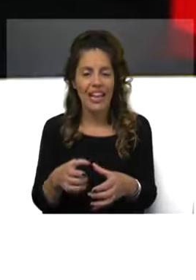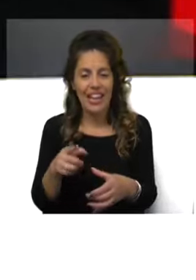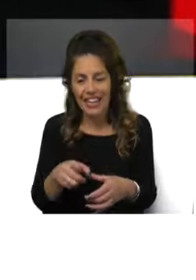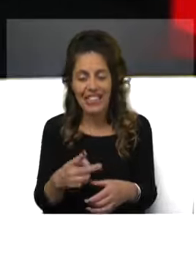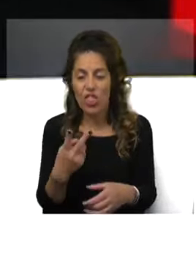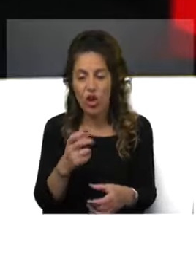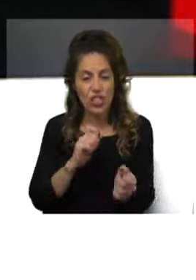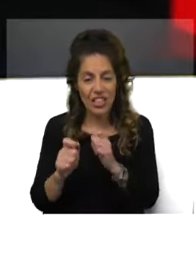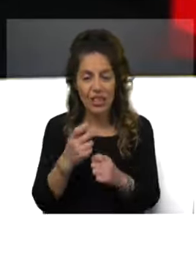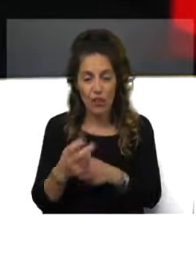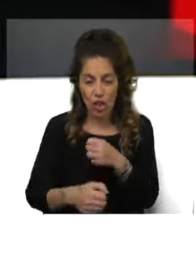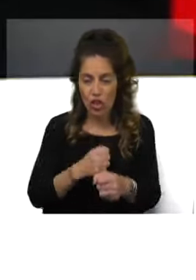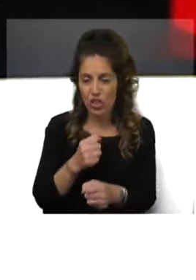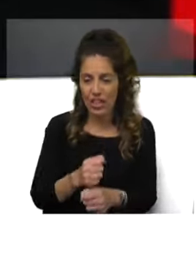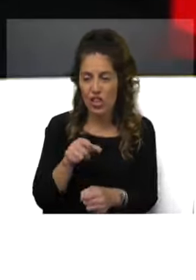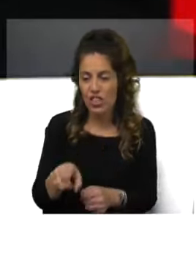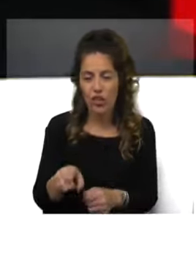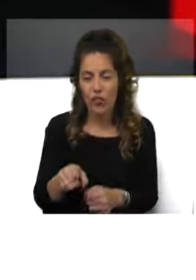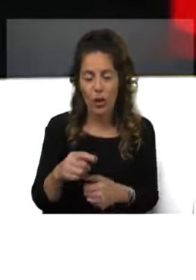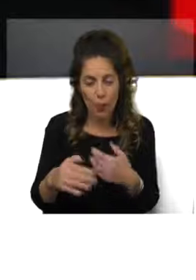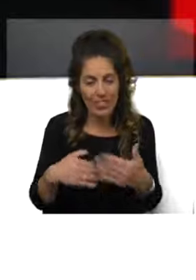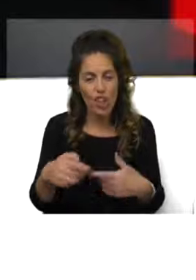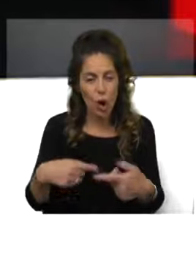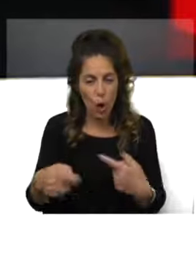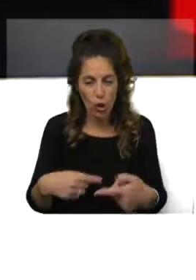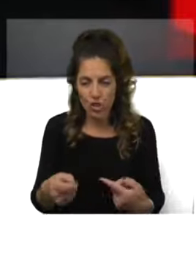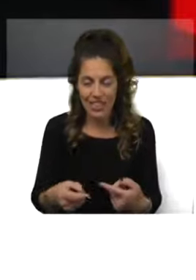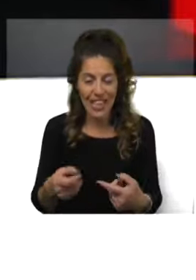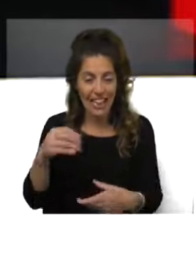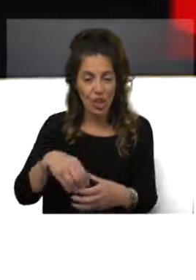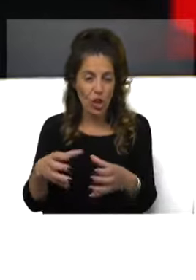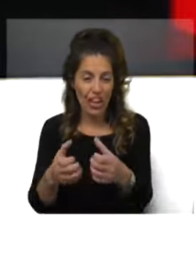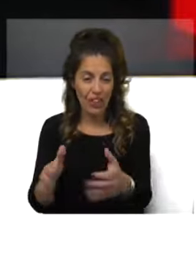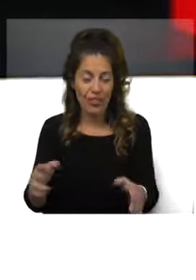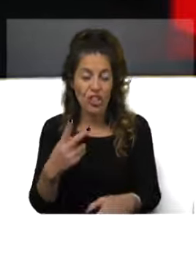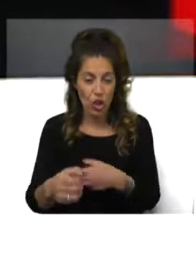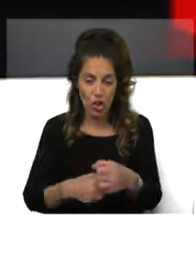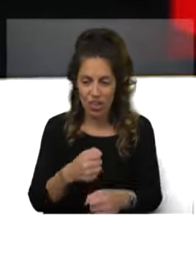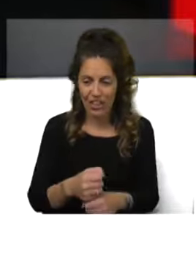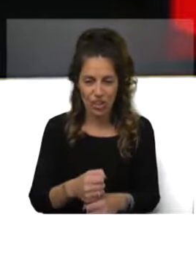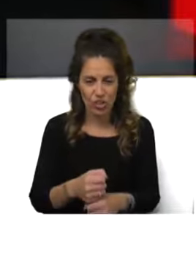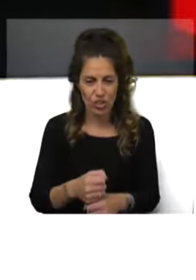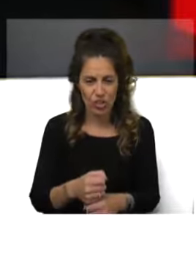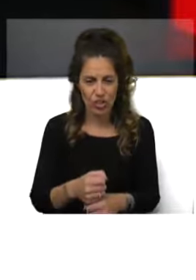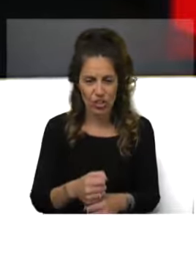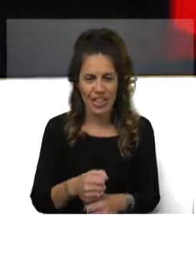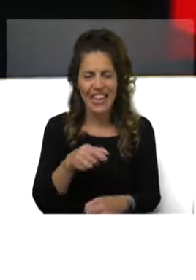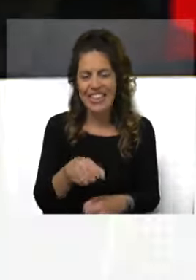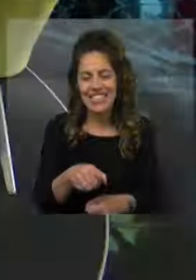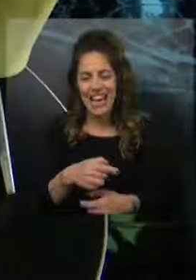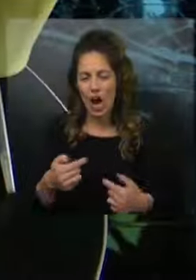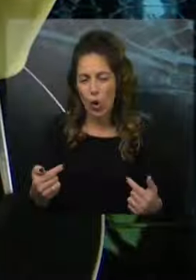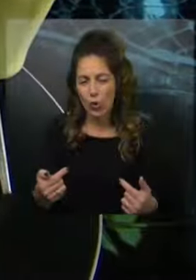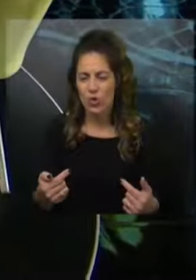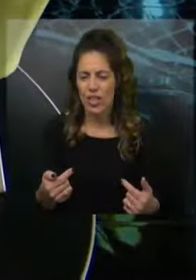entrevistas fueron 2 años entonces fueron pasando muchas cosas en Cabildo en esos dos años entonces eh estaba esa Esa